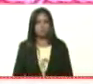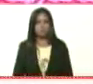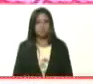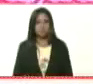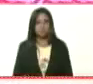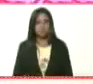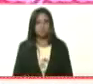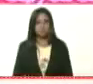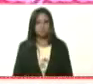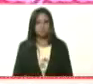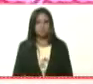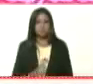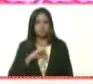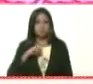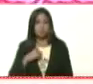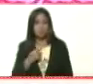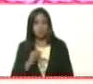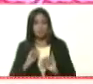desde los CPT.